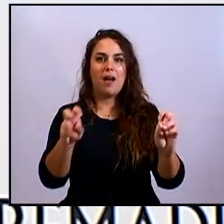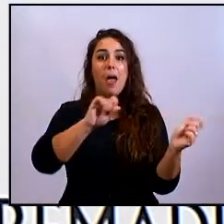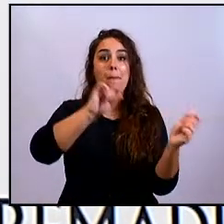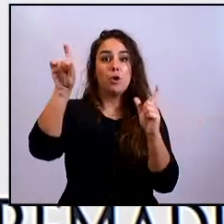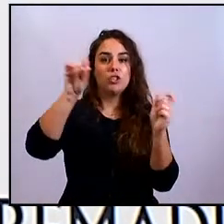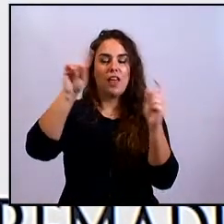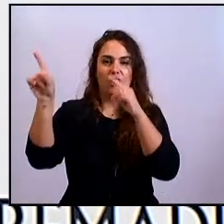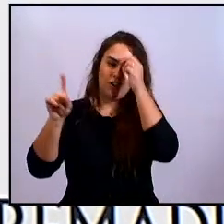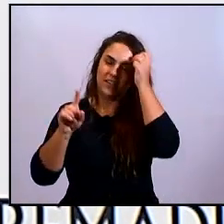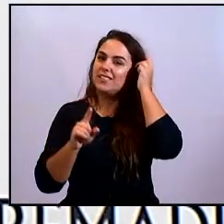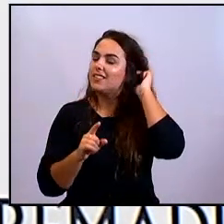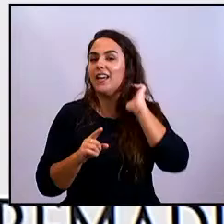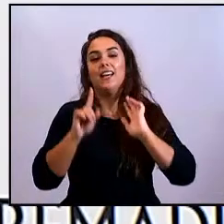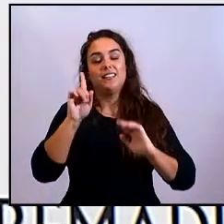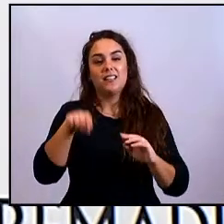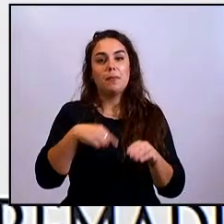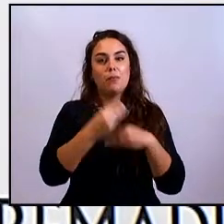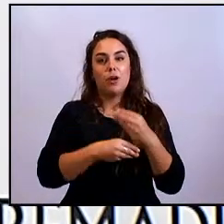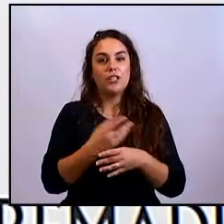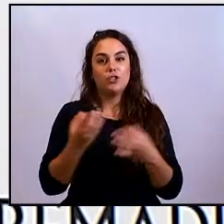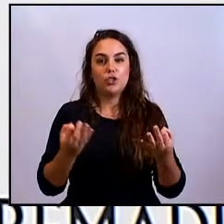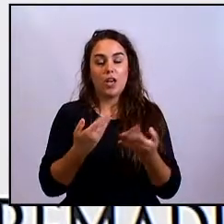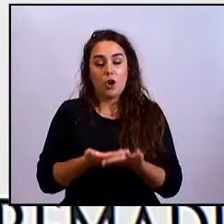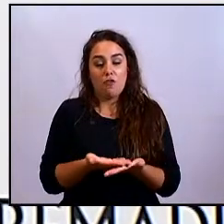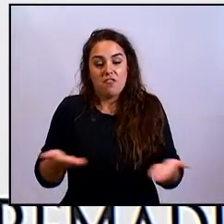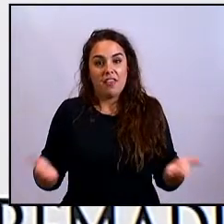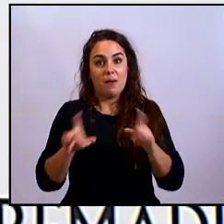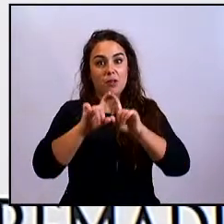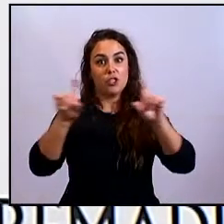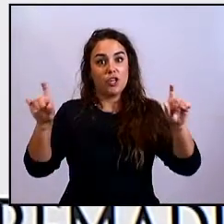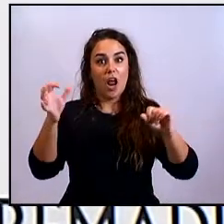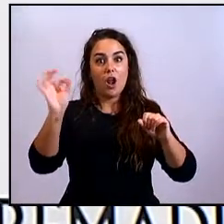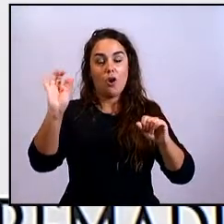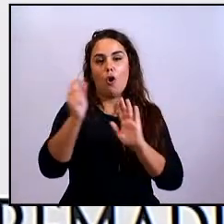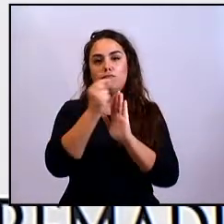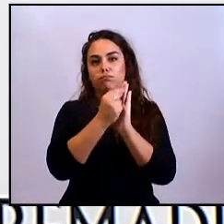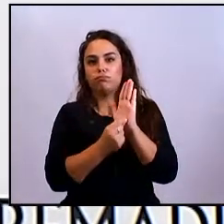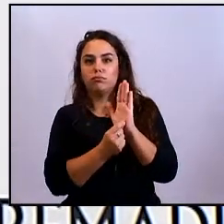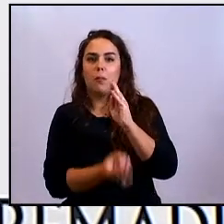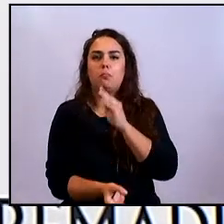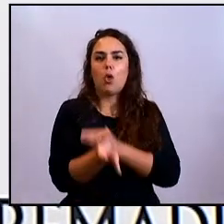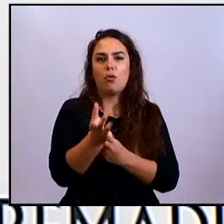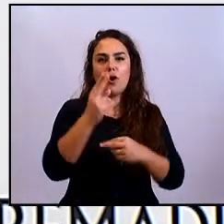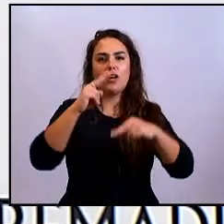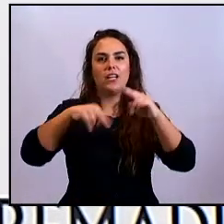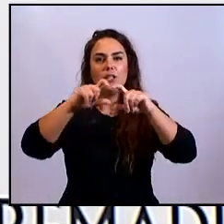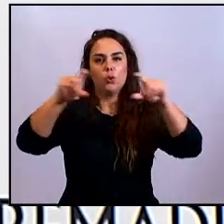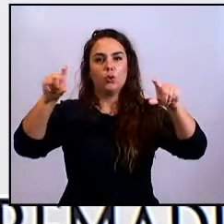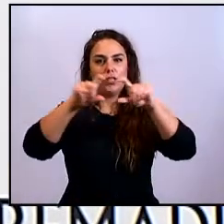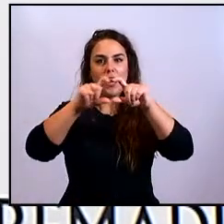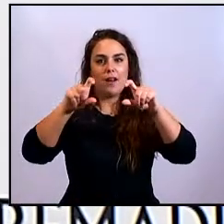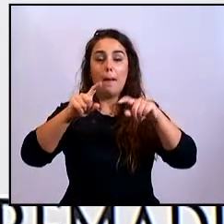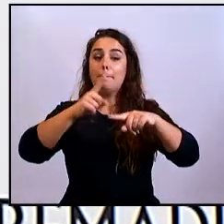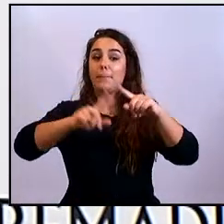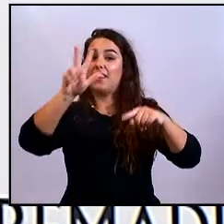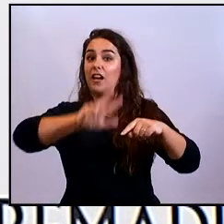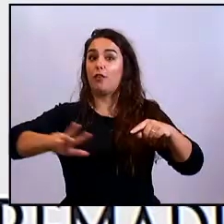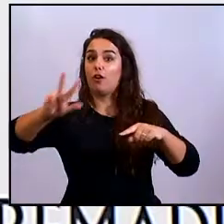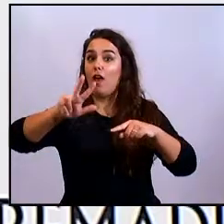exportaciones y hemos aumentado la confianza empresarial y el índice de producción industrial por encima de la media